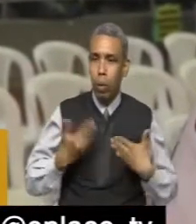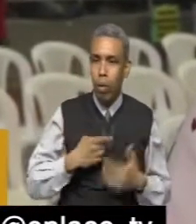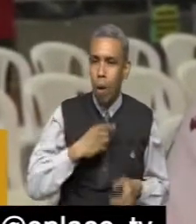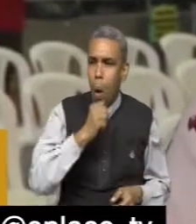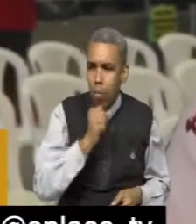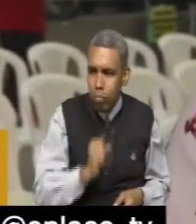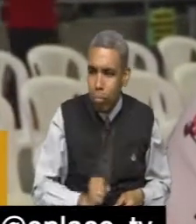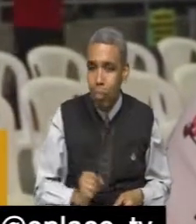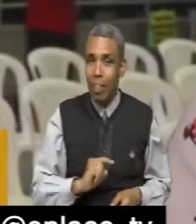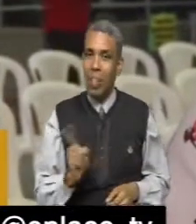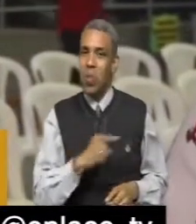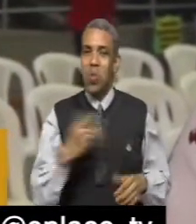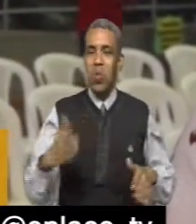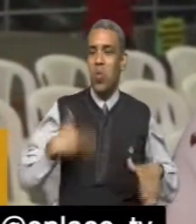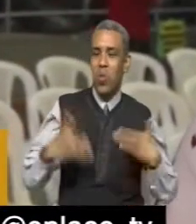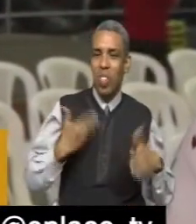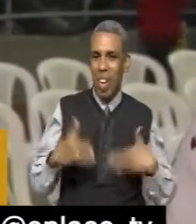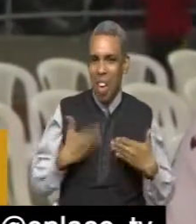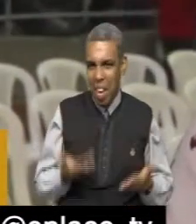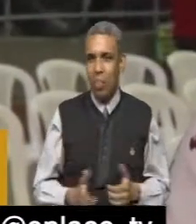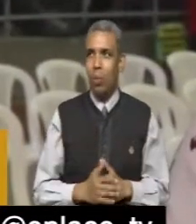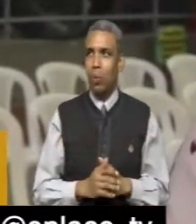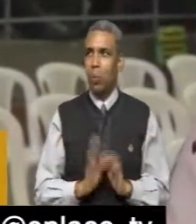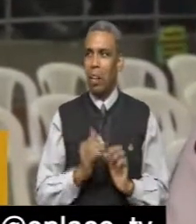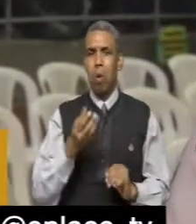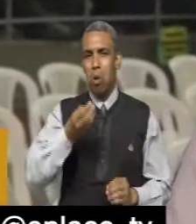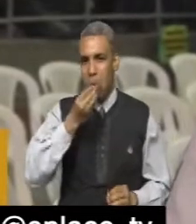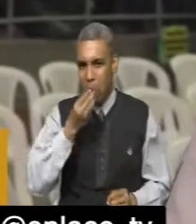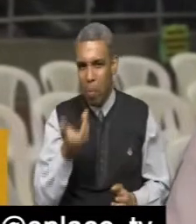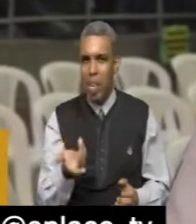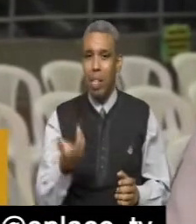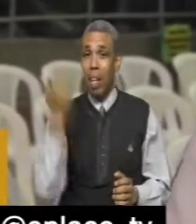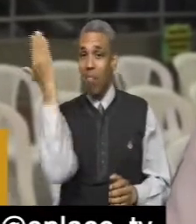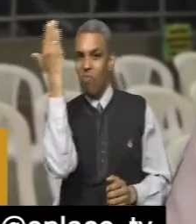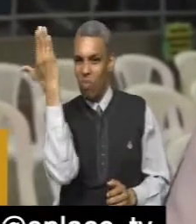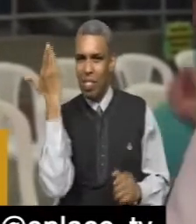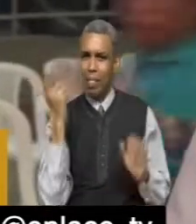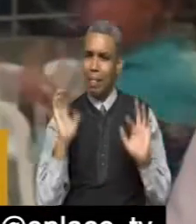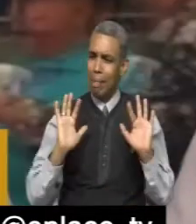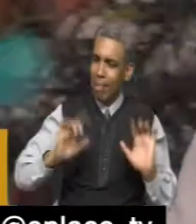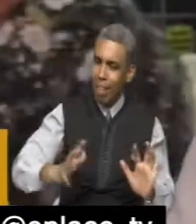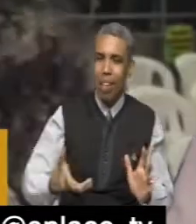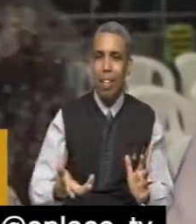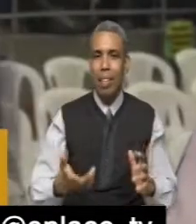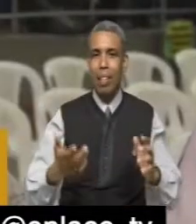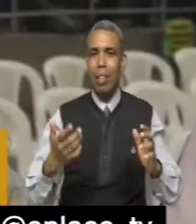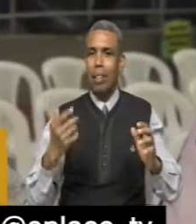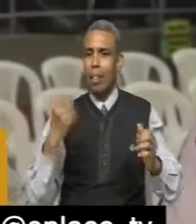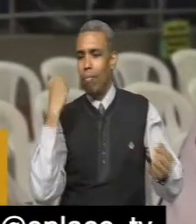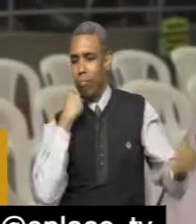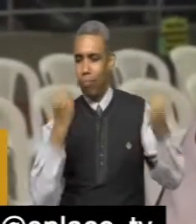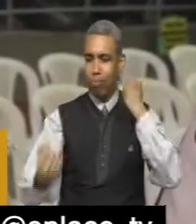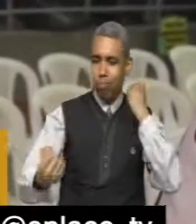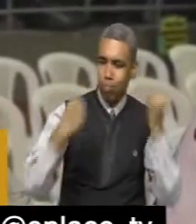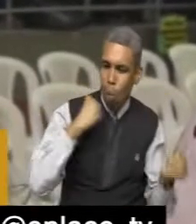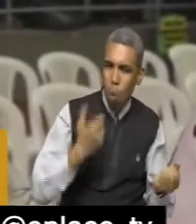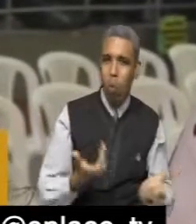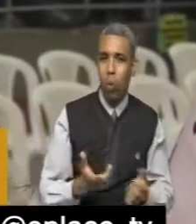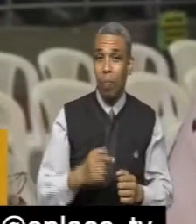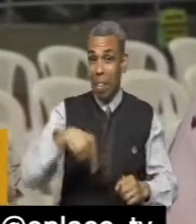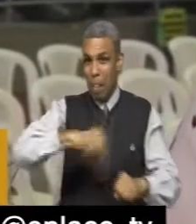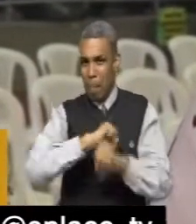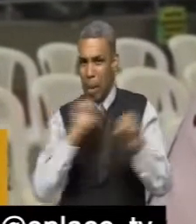se gozaron todas las actividades, desde la cena, la ida del cine, al spa. Esta mañana les hicimos la